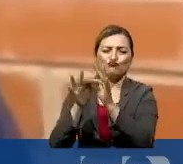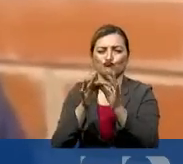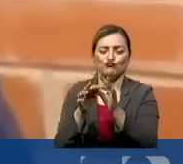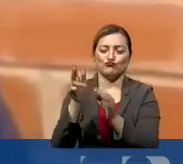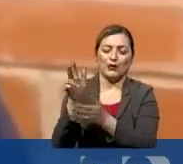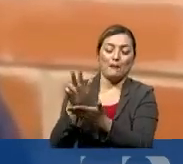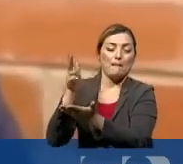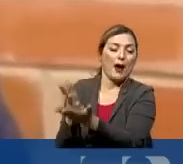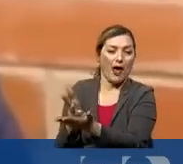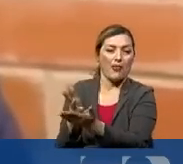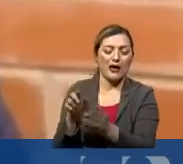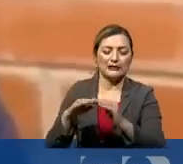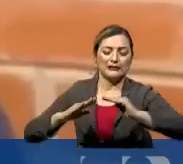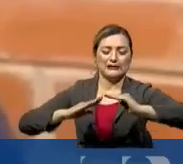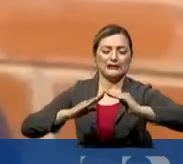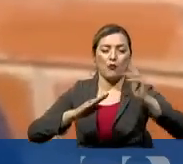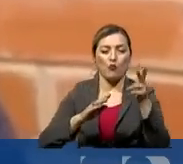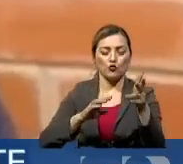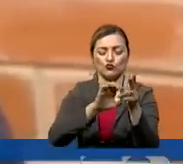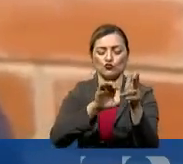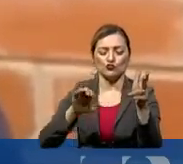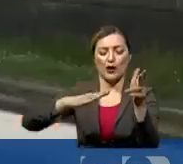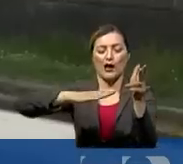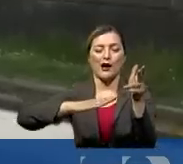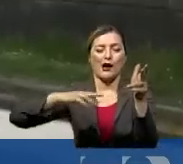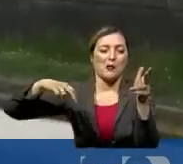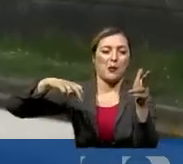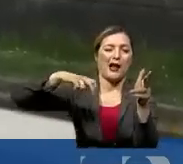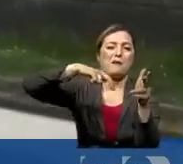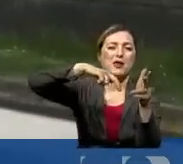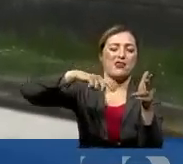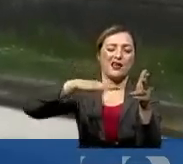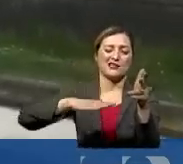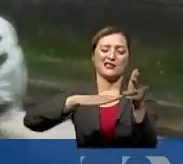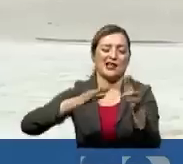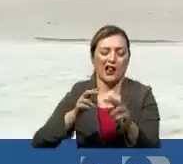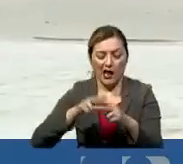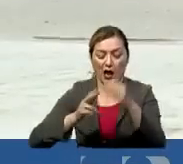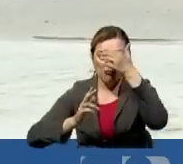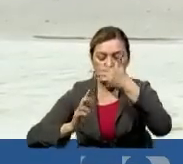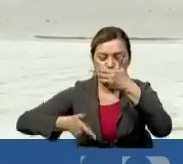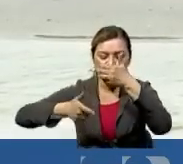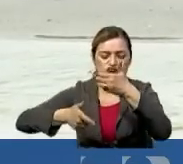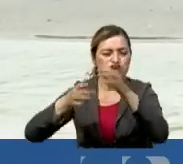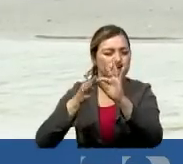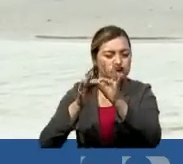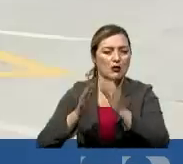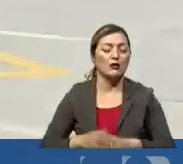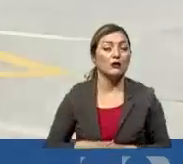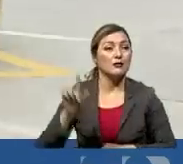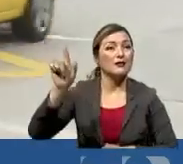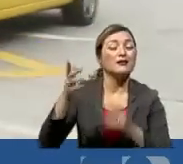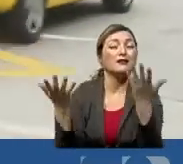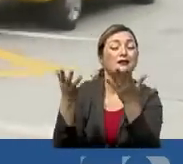semana deberán estar operando normalmente 60 unidades. Y asegura que otra mejora en el servicio será la habilitación de la estación